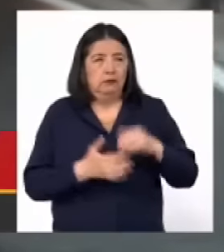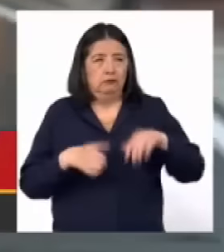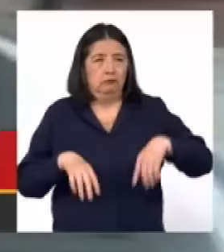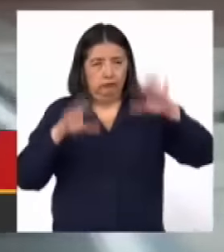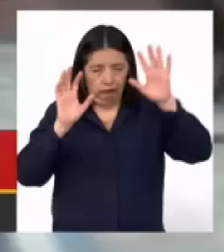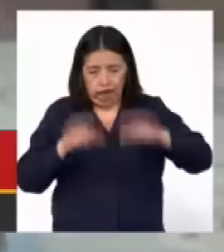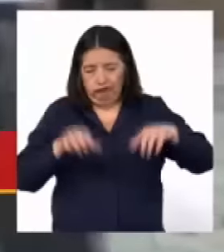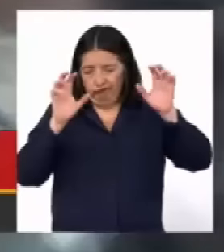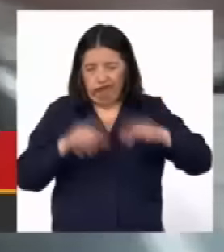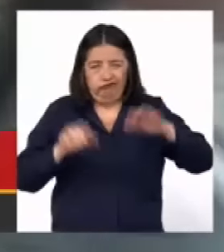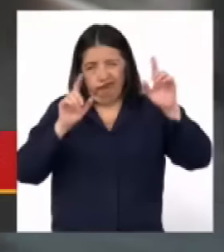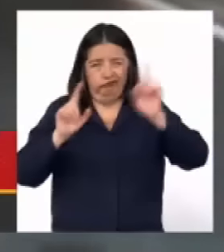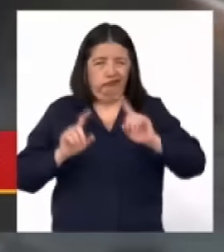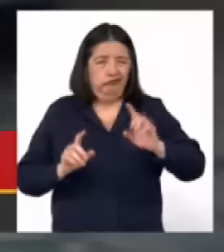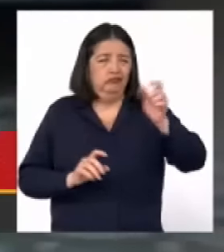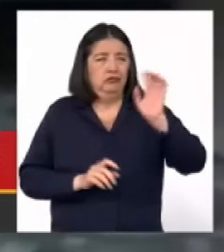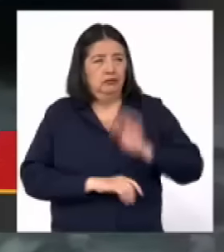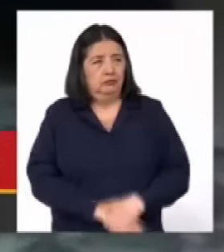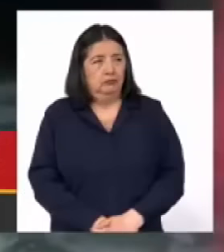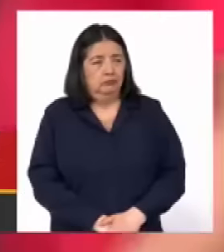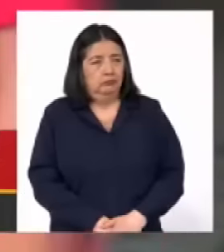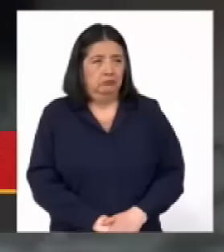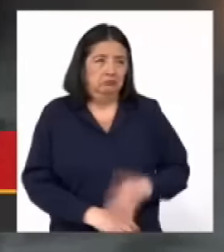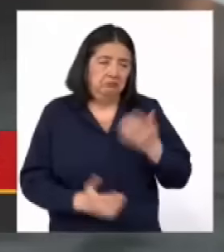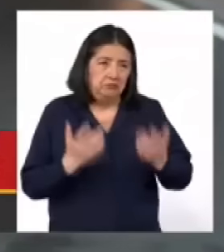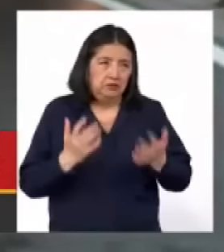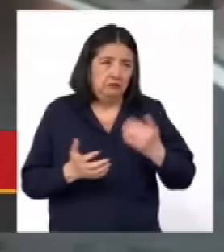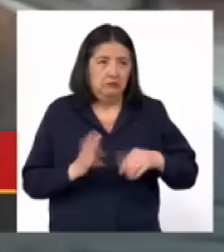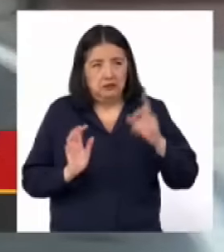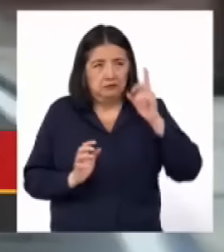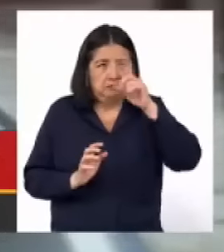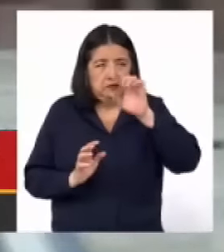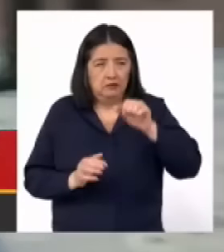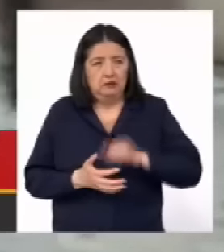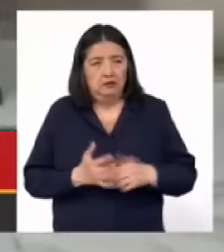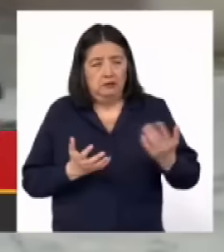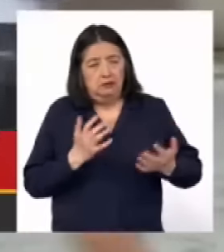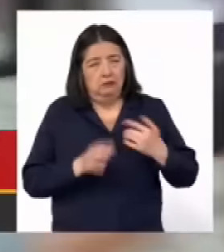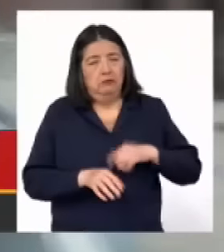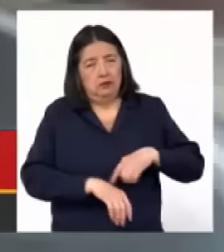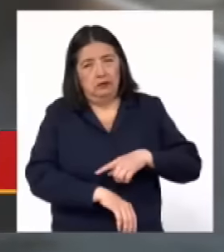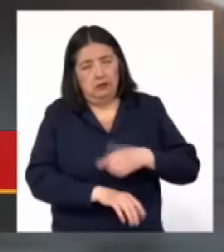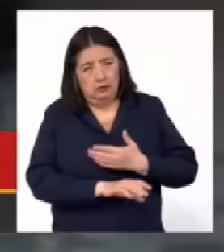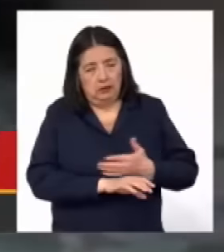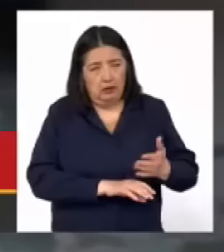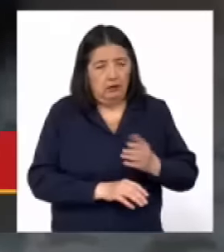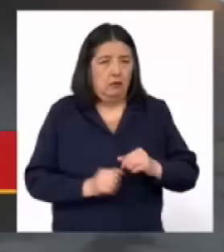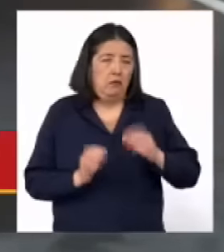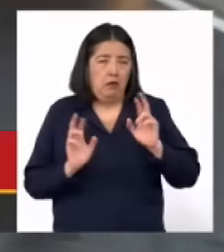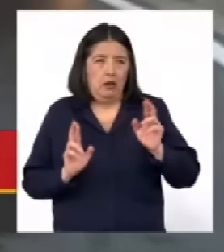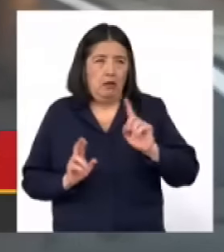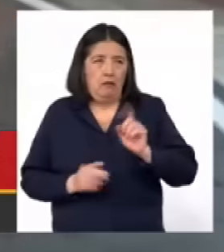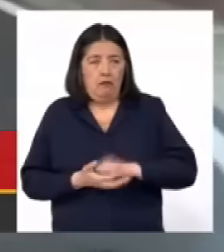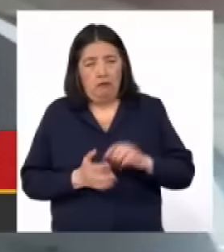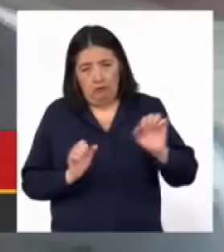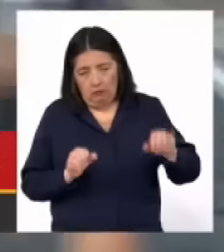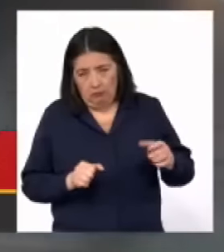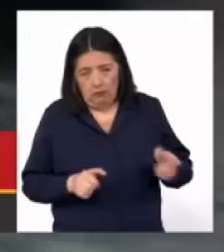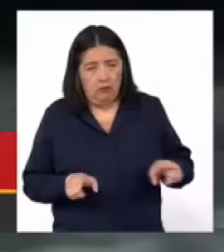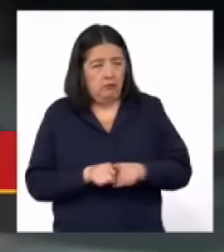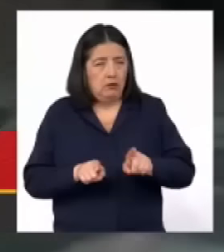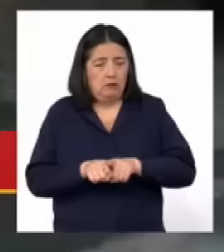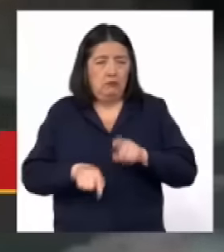tormenta prácticamente. Entonces, podría haber complicaciones y de repente algún retraso. Esperemos que no sea así. Ahora, si es en el